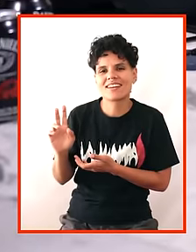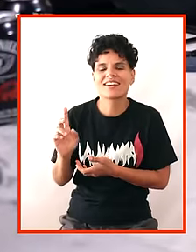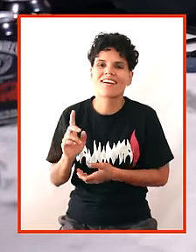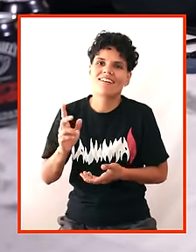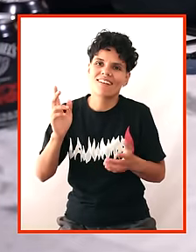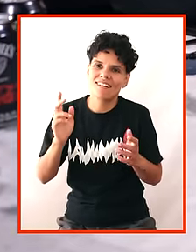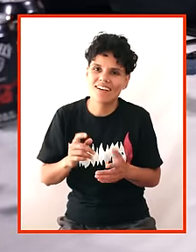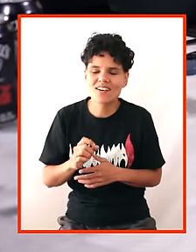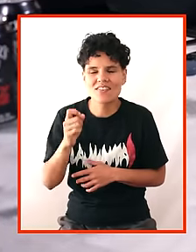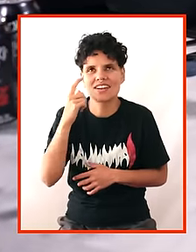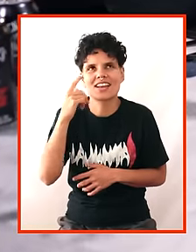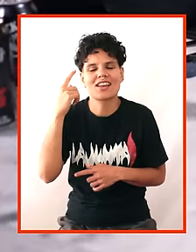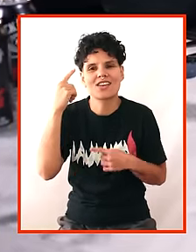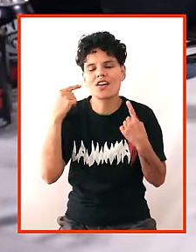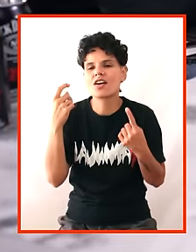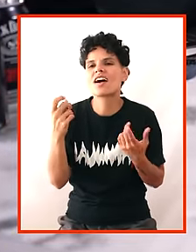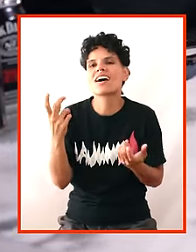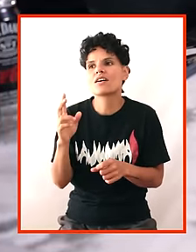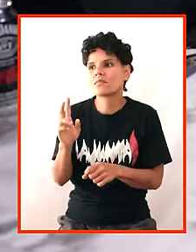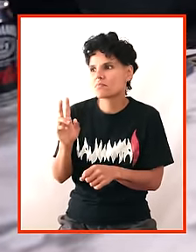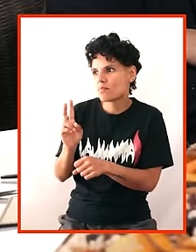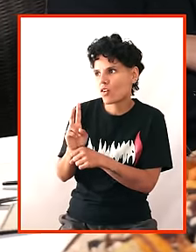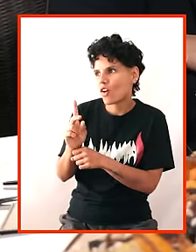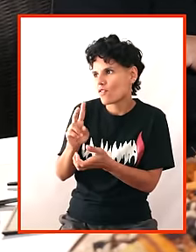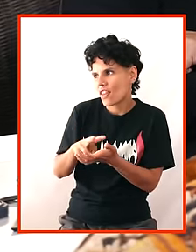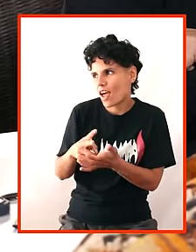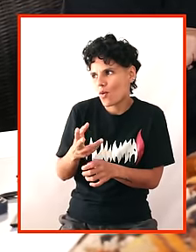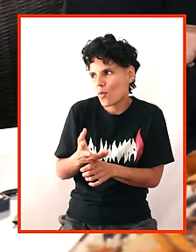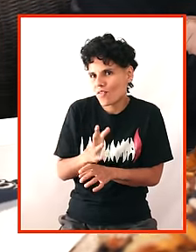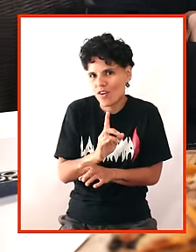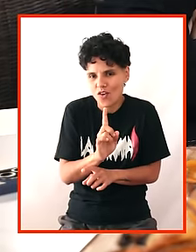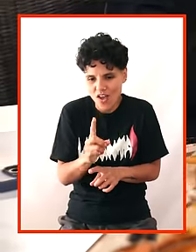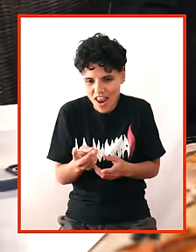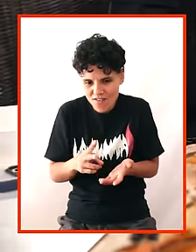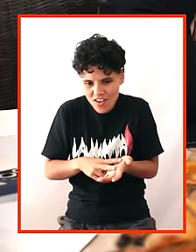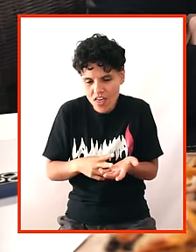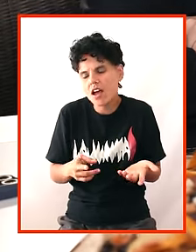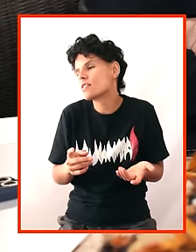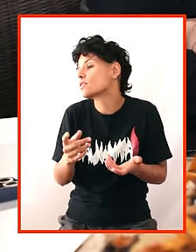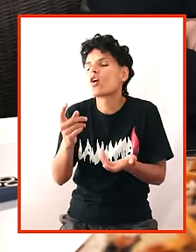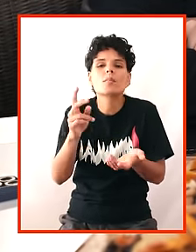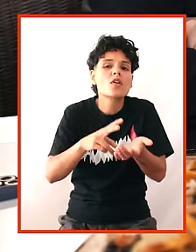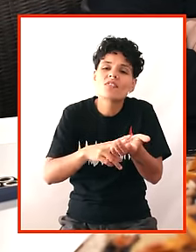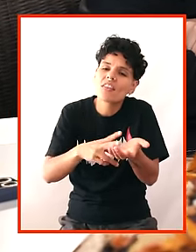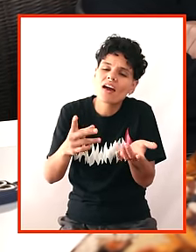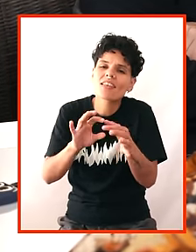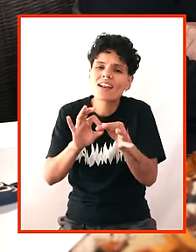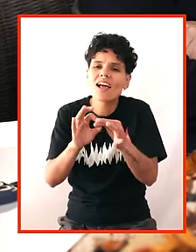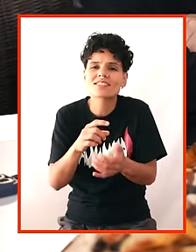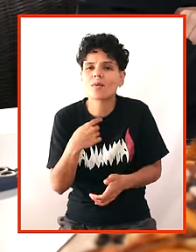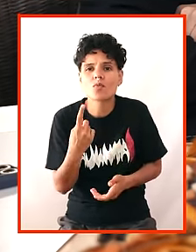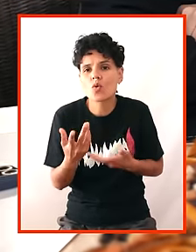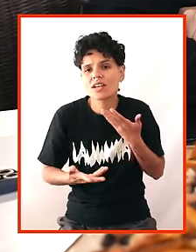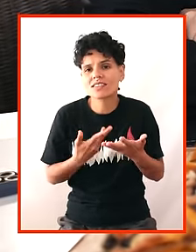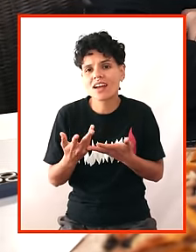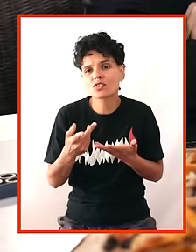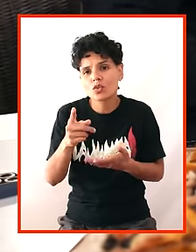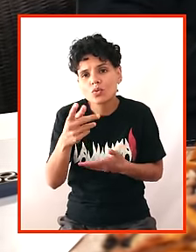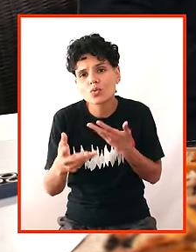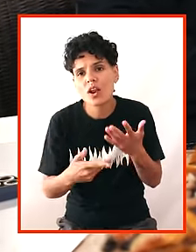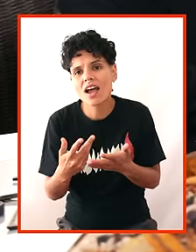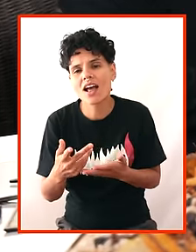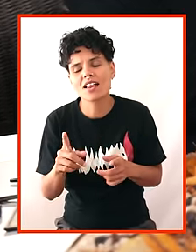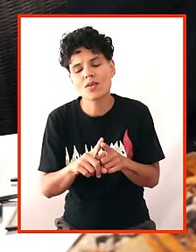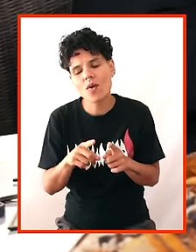No, van a salir el capítulo de eso. Profe, lo estábamos bueno. Sí, profe. No, y gracias por cantar nuestra canción. A nosotros de verdad lo valoramos mucho. Estábamos hablando hace un rato atrás